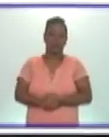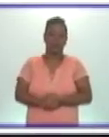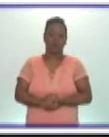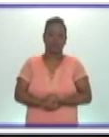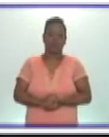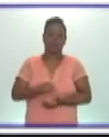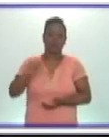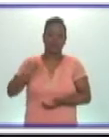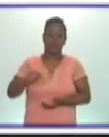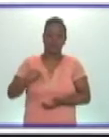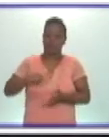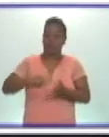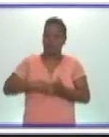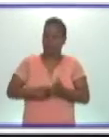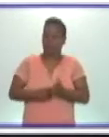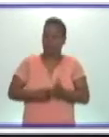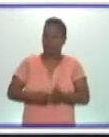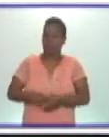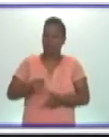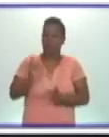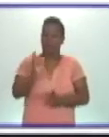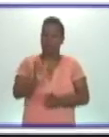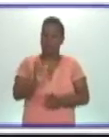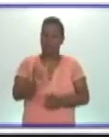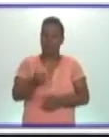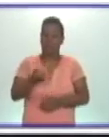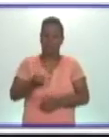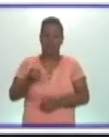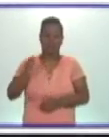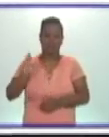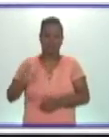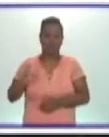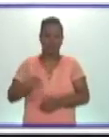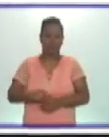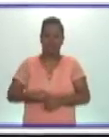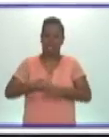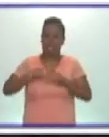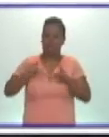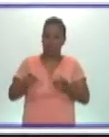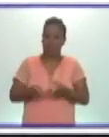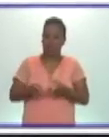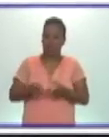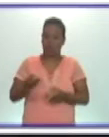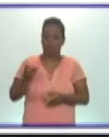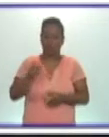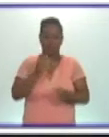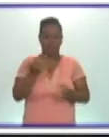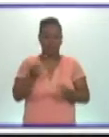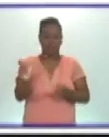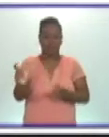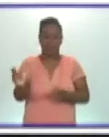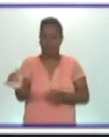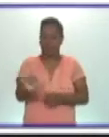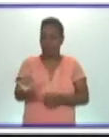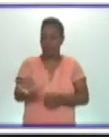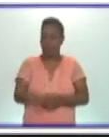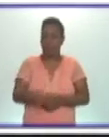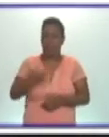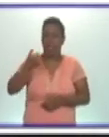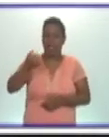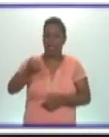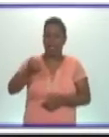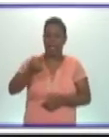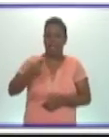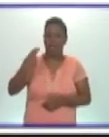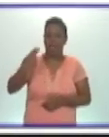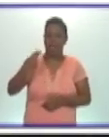ahora multiplicamos las partes literales, agrupando variables iguales. Al cuadrado